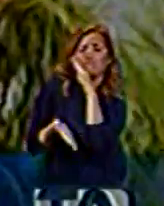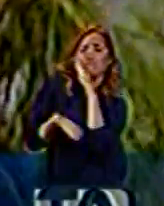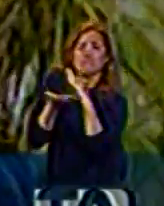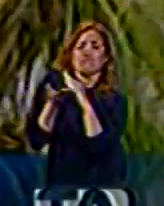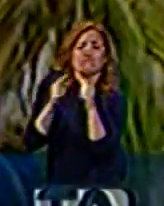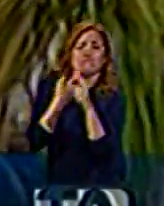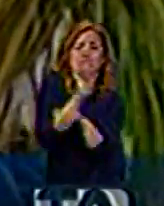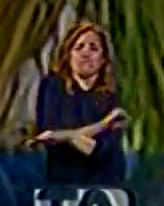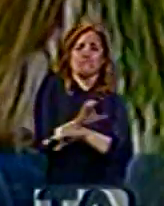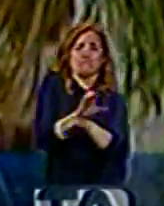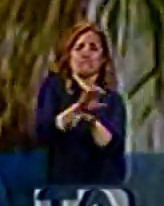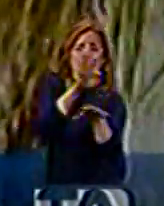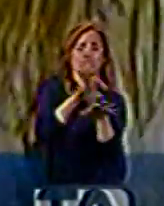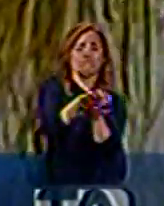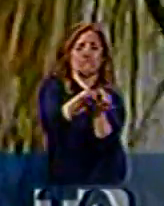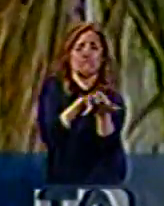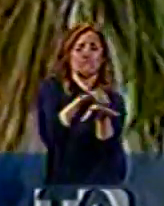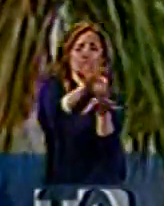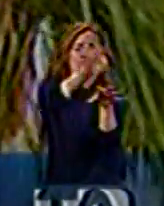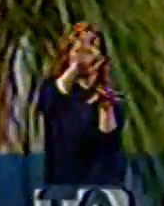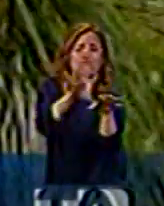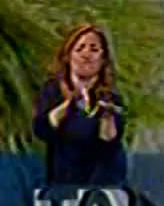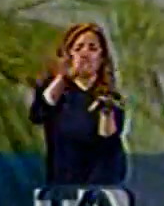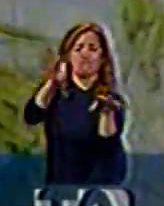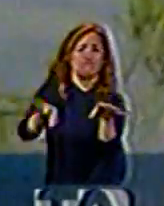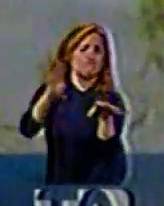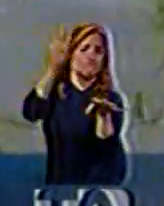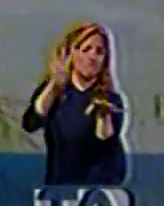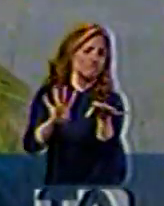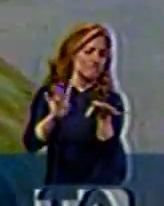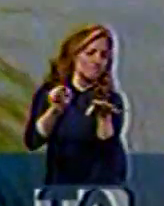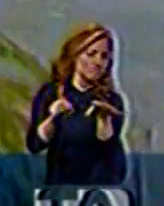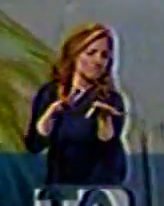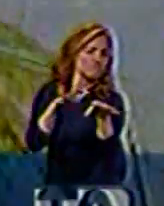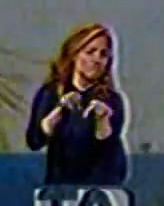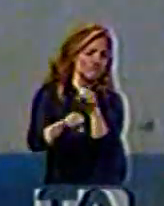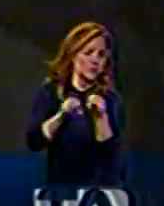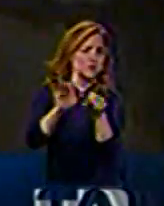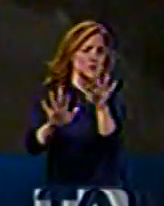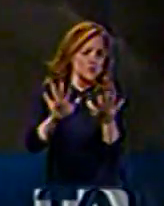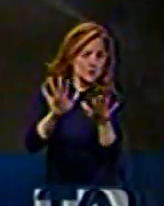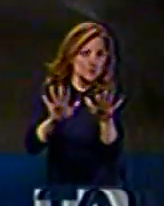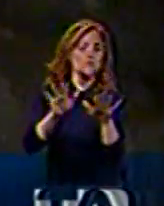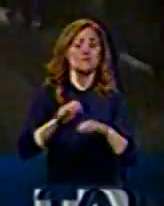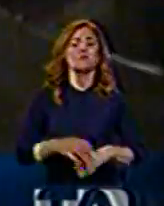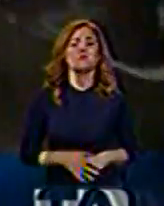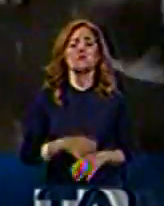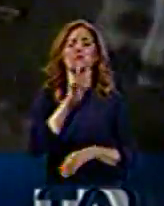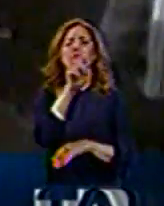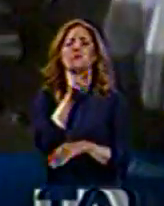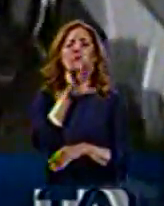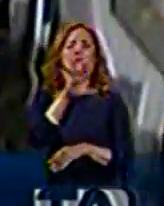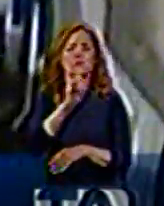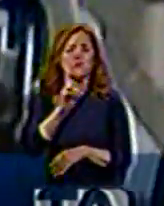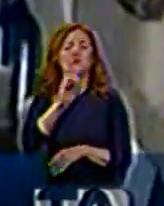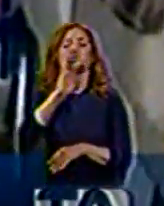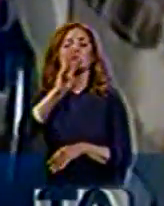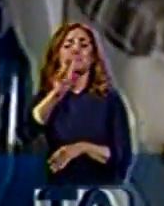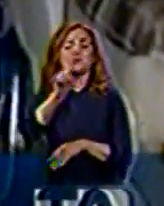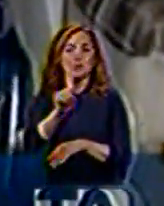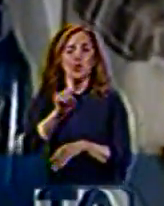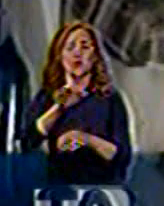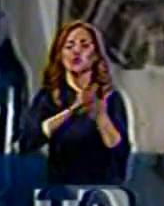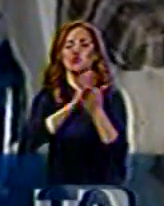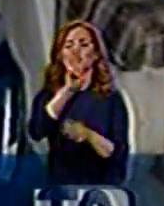agricultura. Al momento, 4.000 hectáreas de cultivos han sido afectados parcialmente, mientras que 2.561